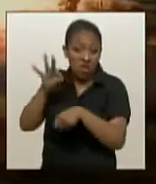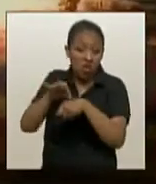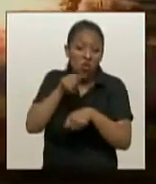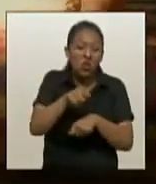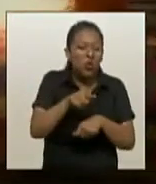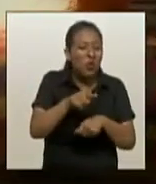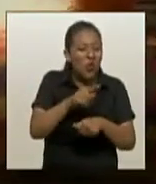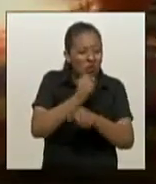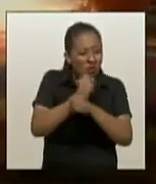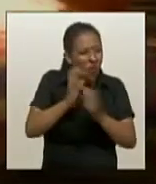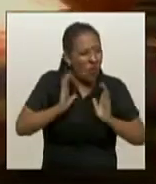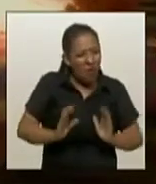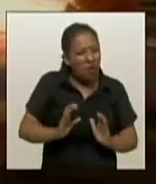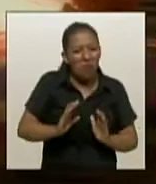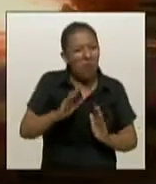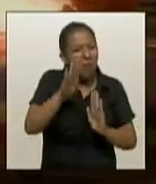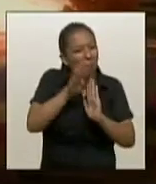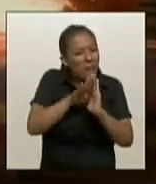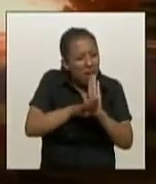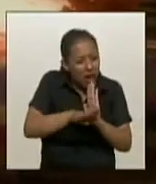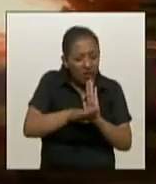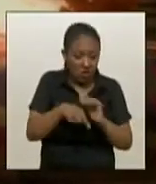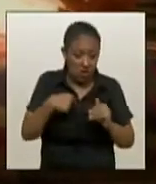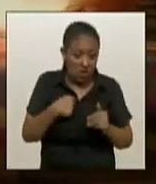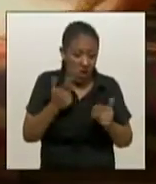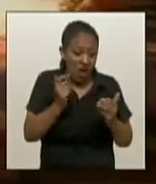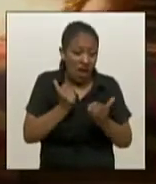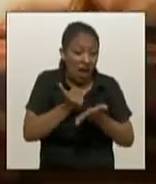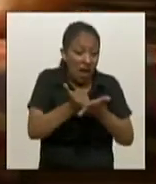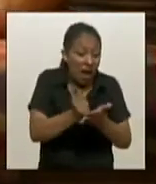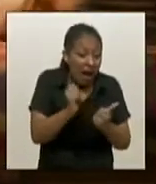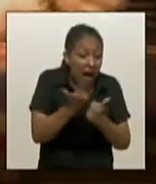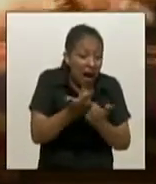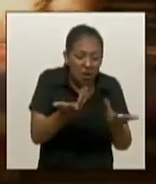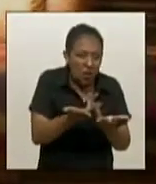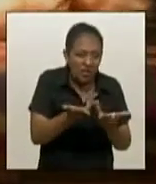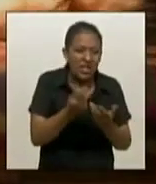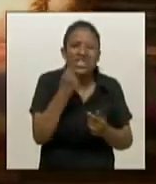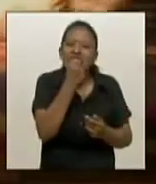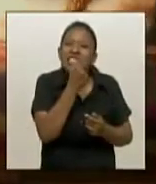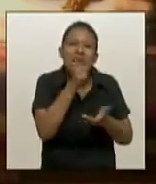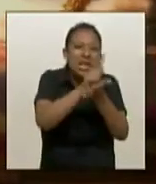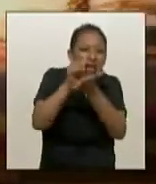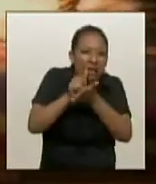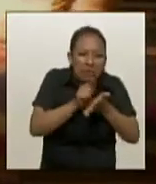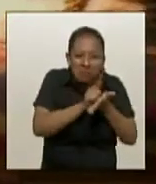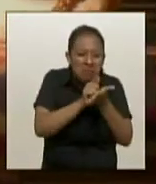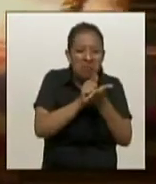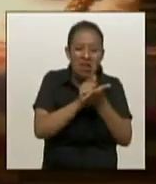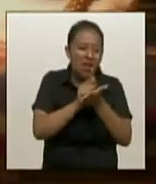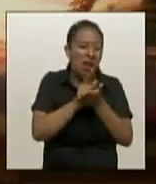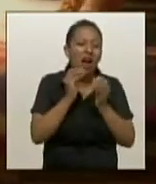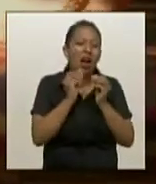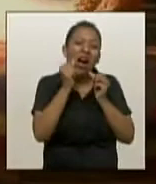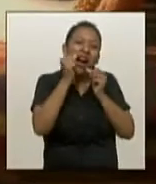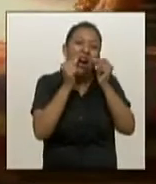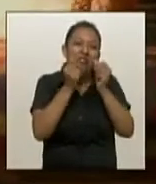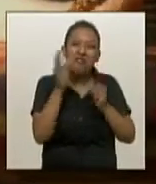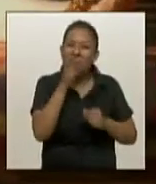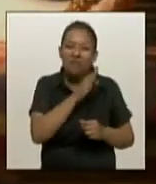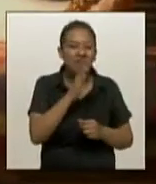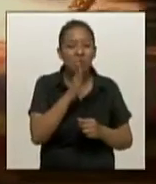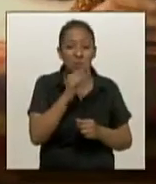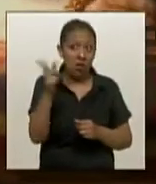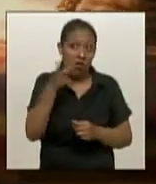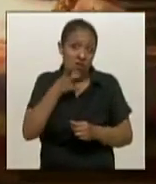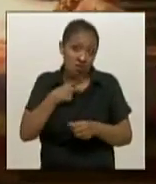defensas. Entonces no te puedo hacer nada para quitarte todo y hacerte una limpieza y hacerte una prótesis hasta que no el doctor